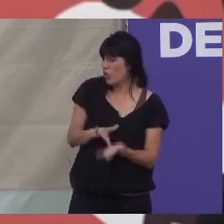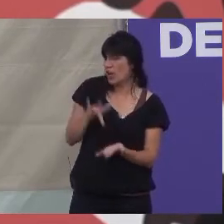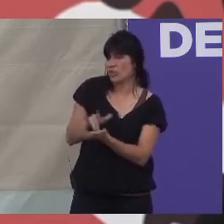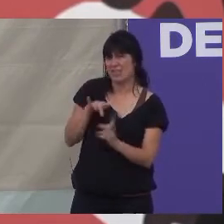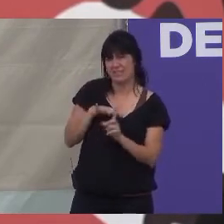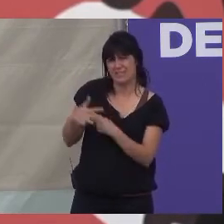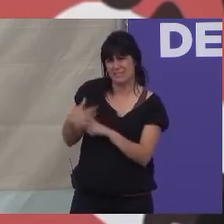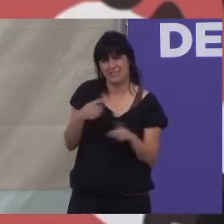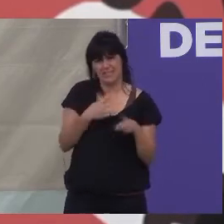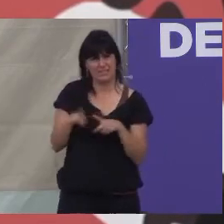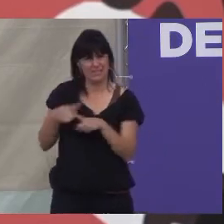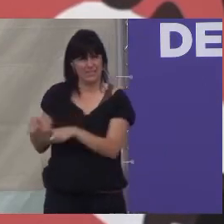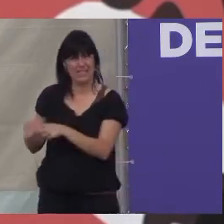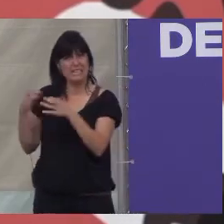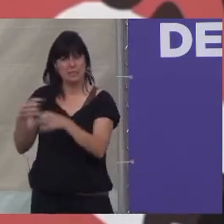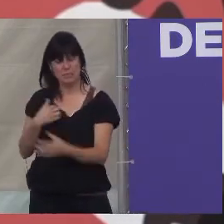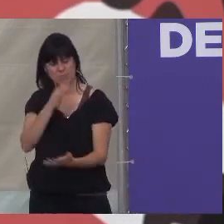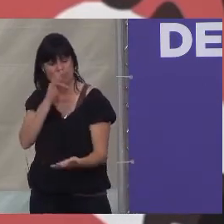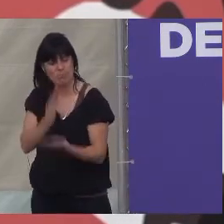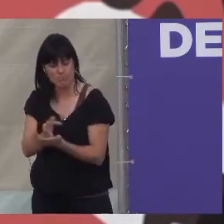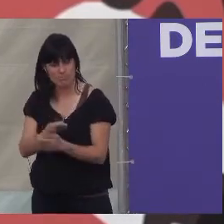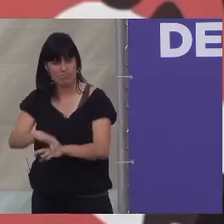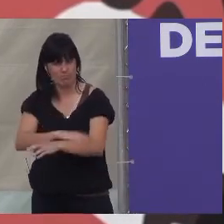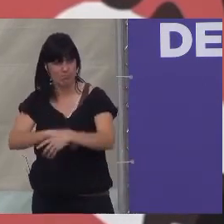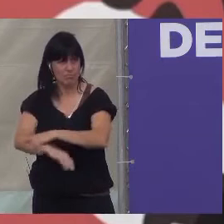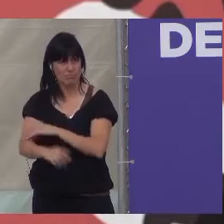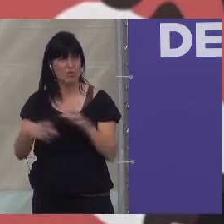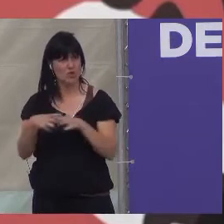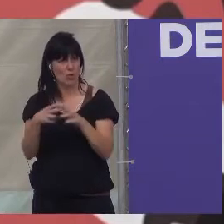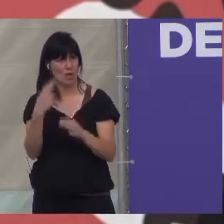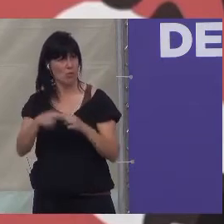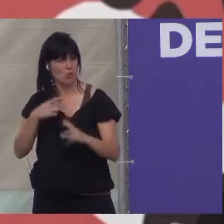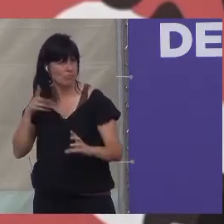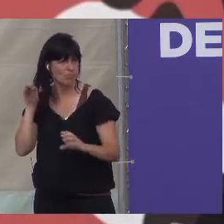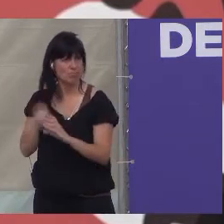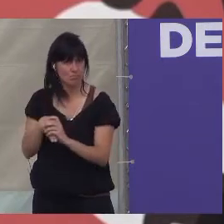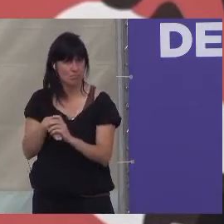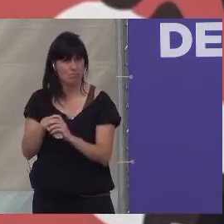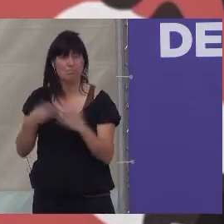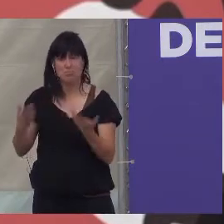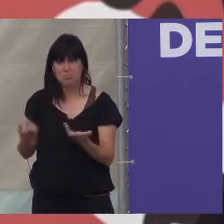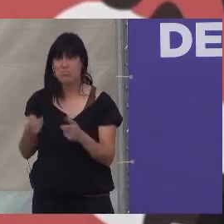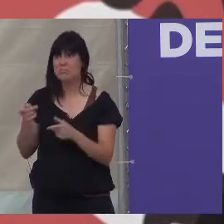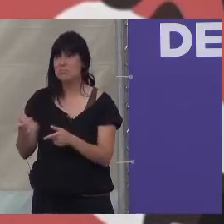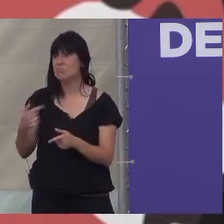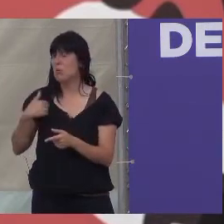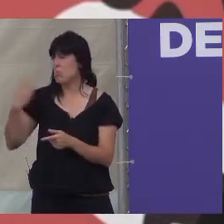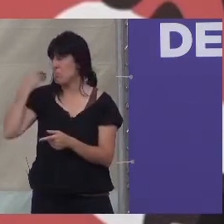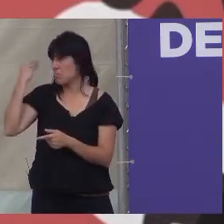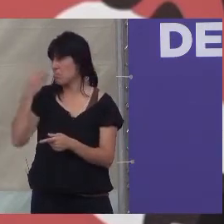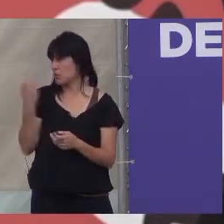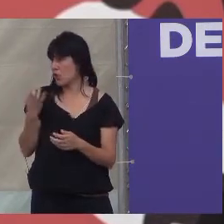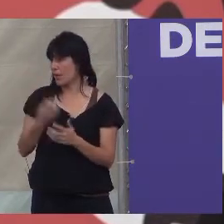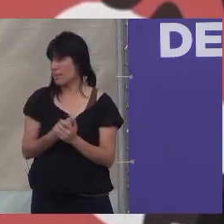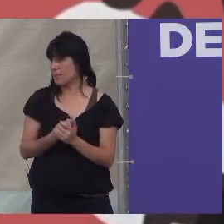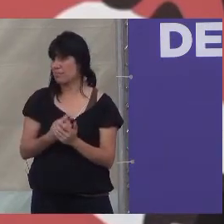frentes y siempre, digamos, comprometida social y políticamente. Y en ese sentido, bueno, pienso que